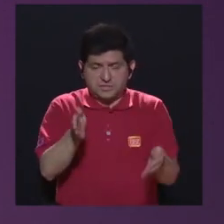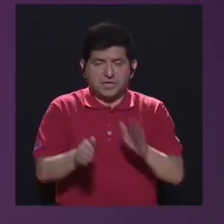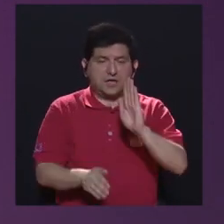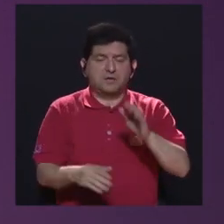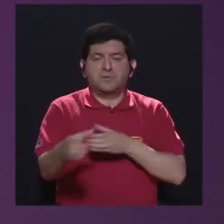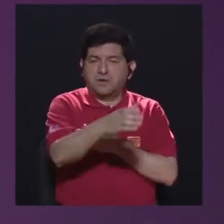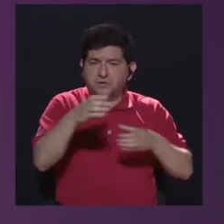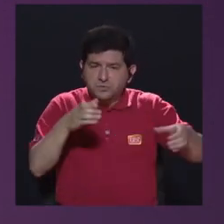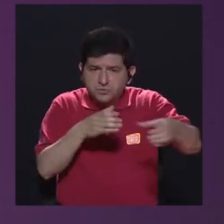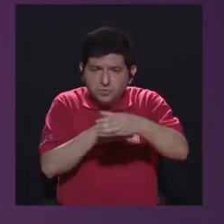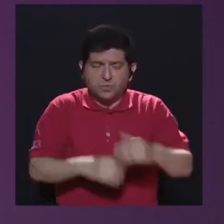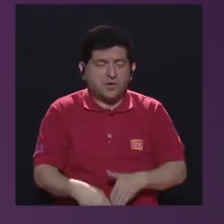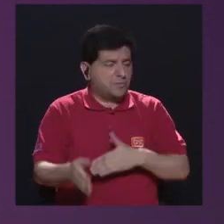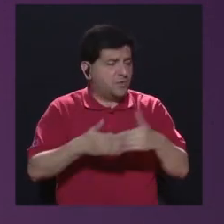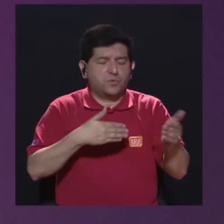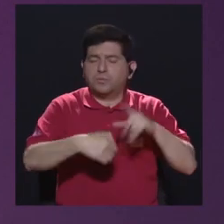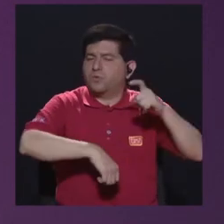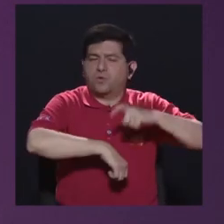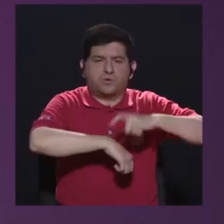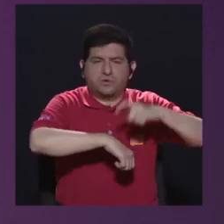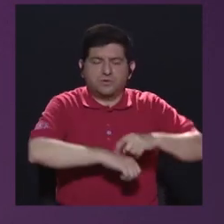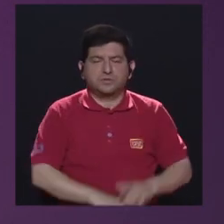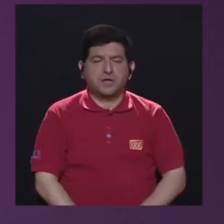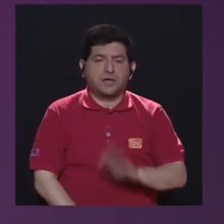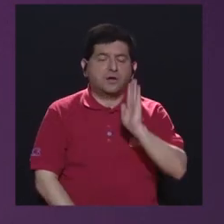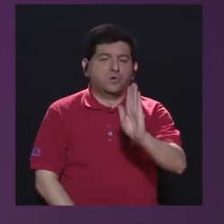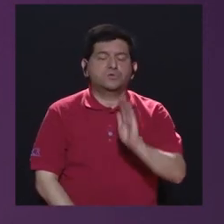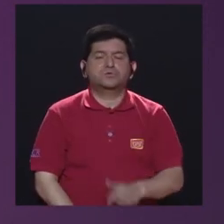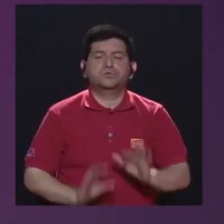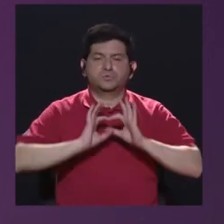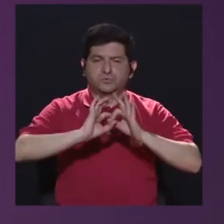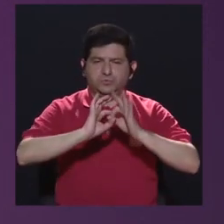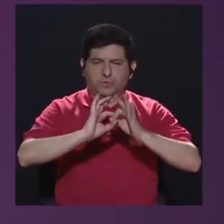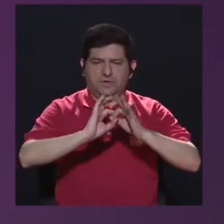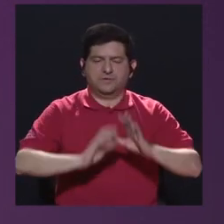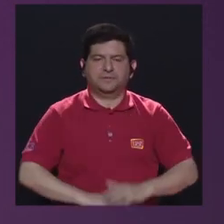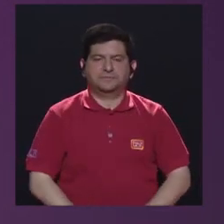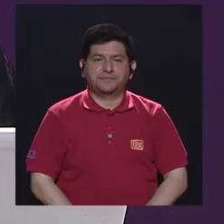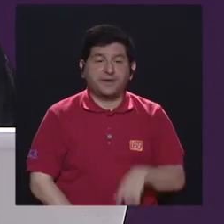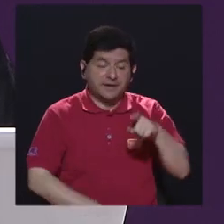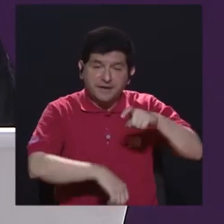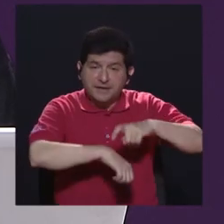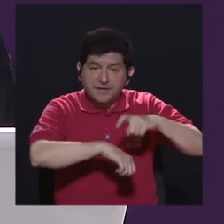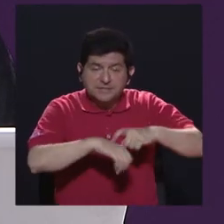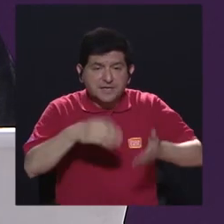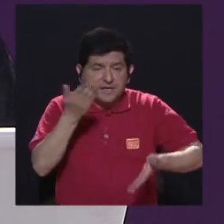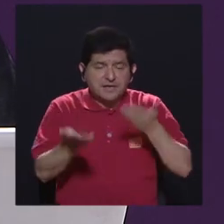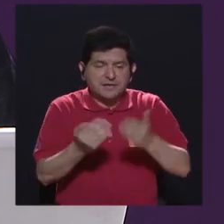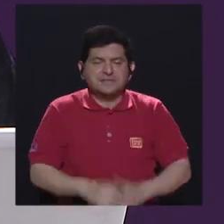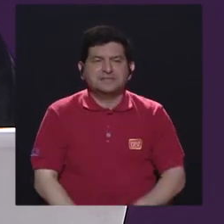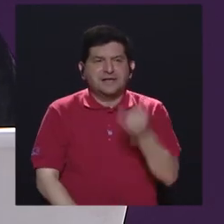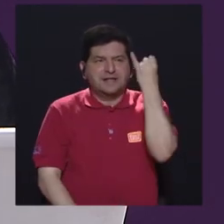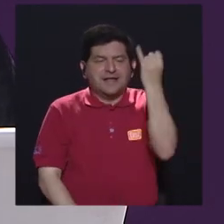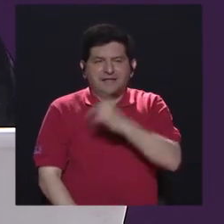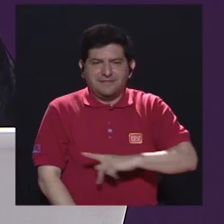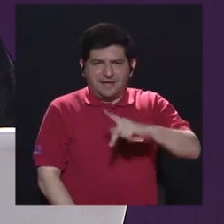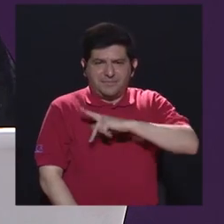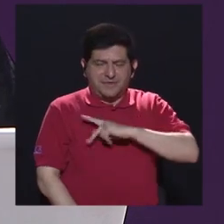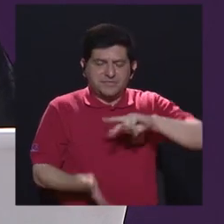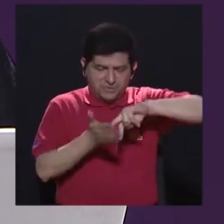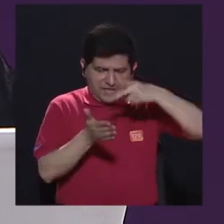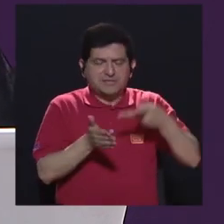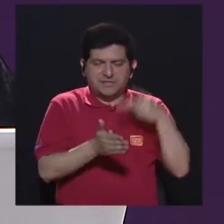dormitorio, en cualquier momento con tu sexualidad. Claro, ahí sería, ¿verdad?, un poco la consigna de lo personal es